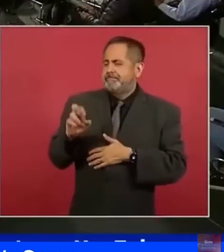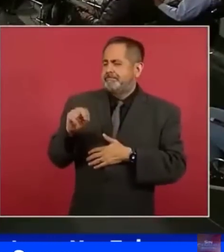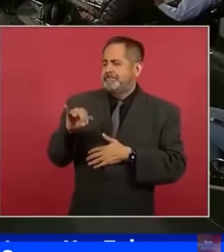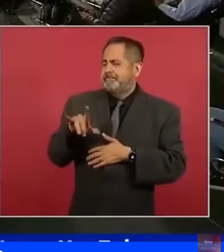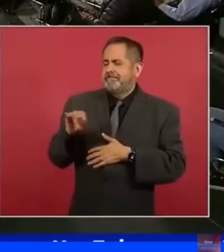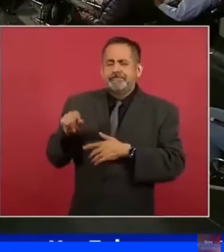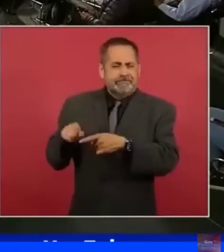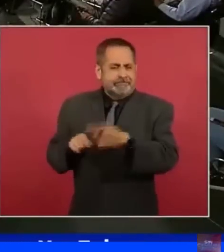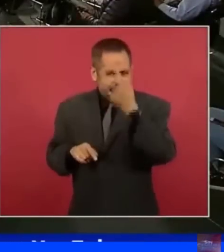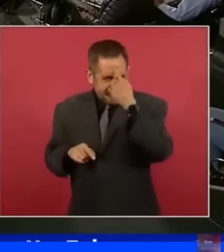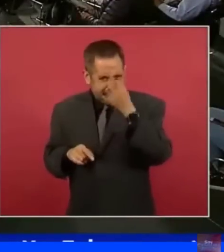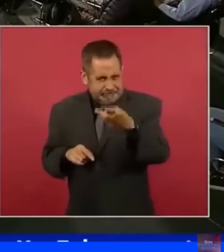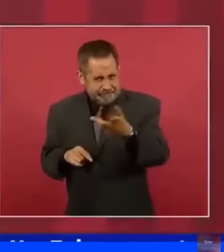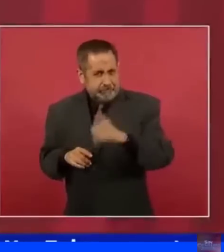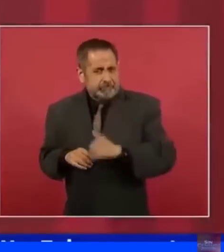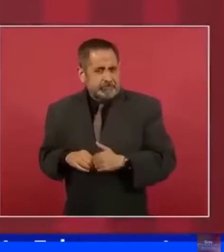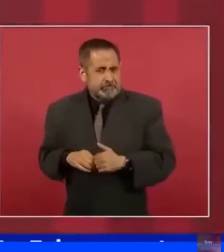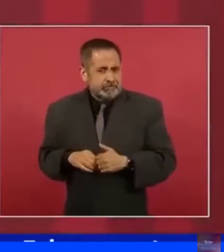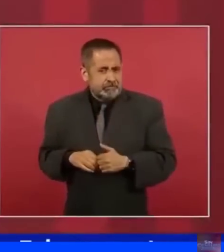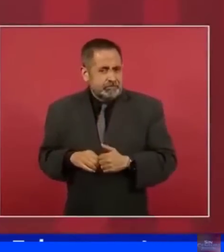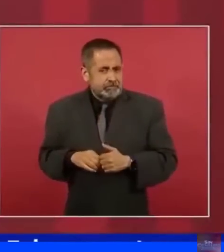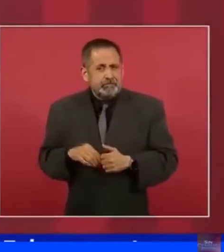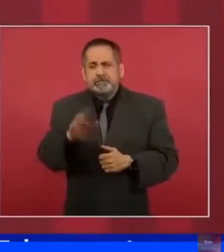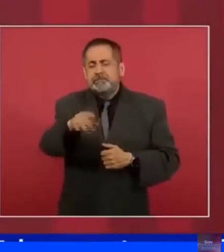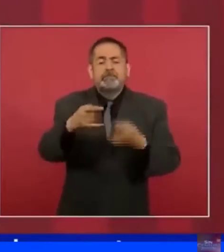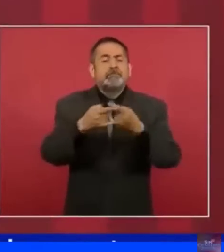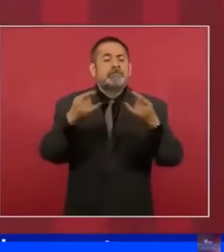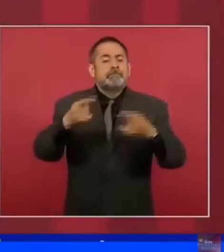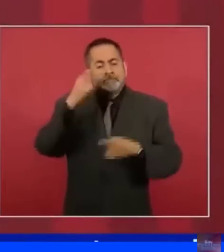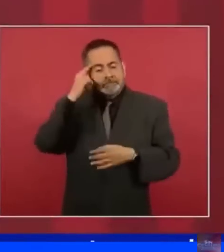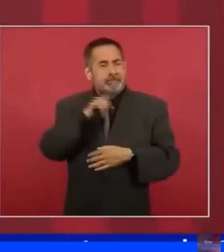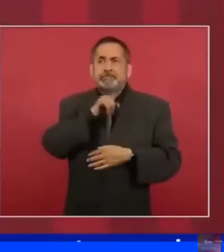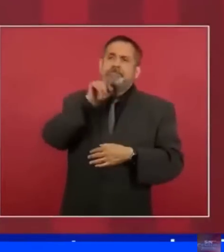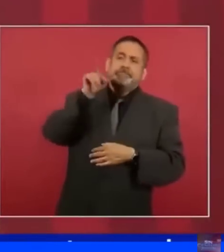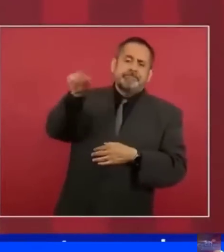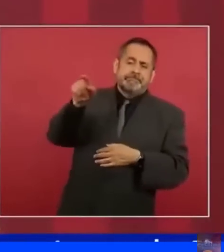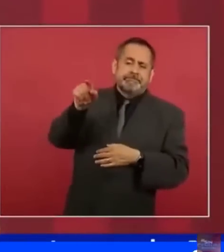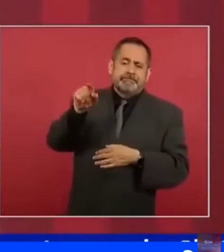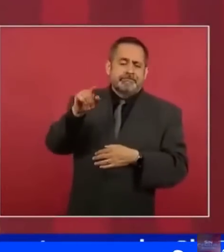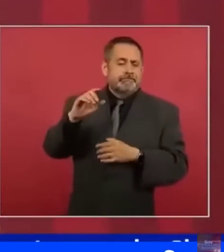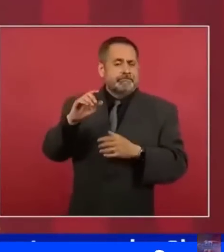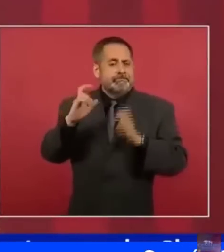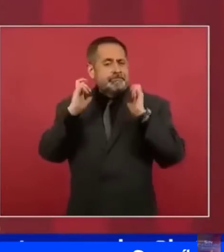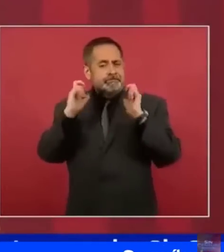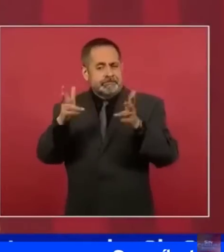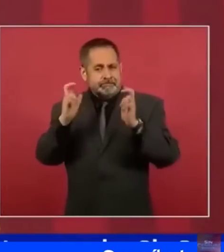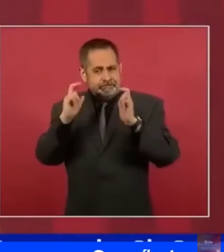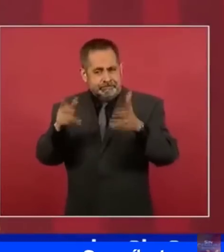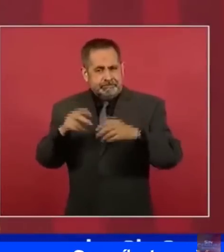las historias de las hidroeléctricas de Chiapas,